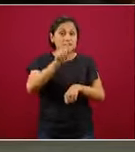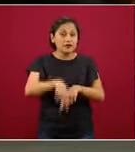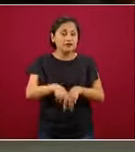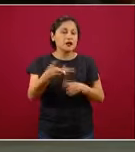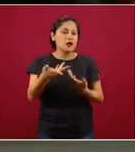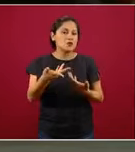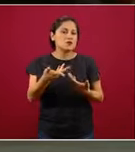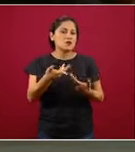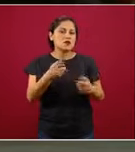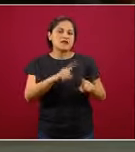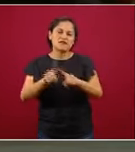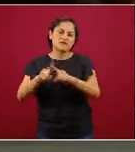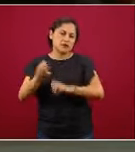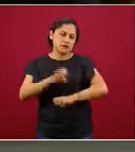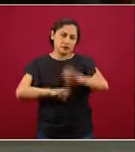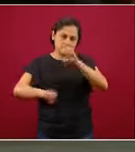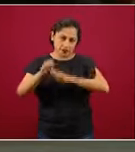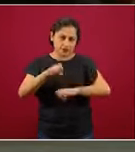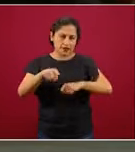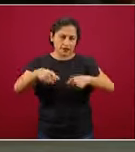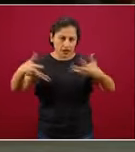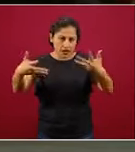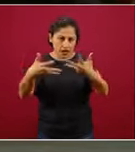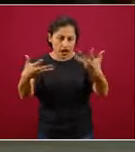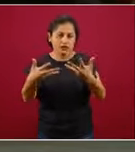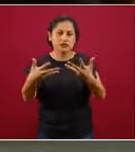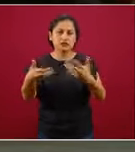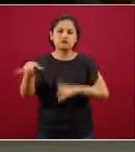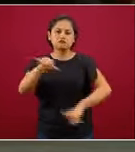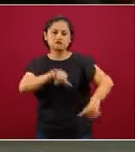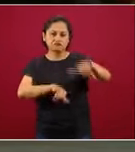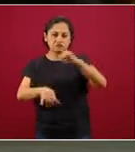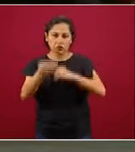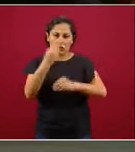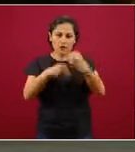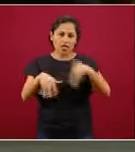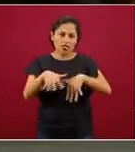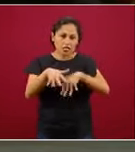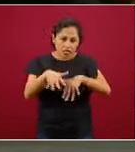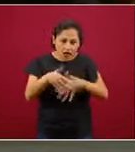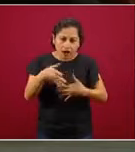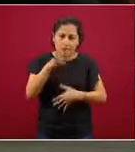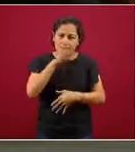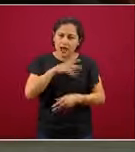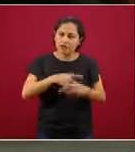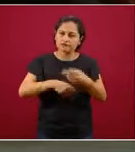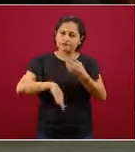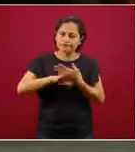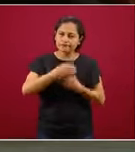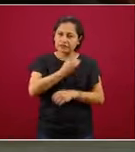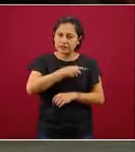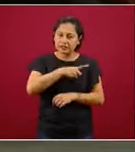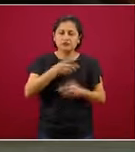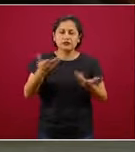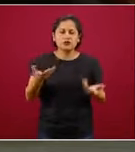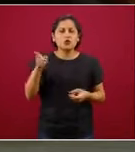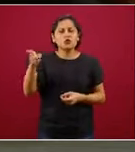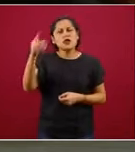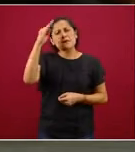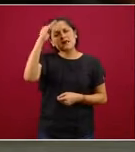industrias que producen comida chatarra, bebidas chatarras, ¿no? ¿Qué le dicen estas cifras y qué le dice esta falta